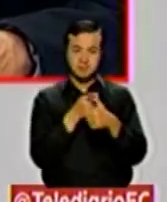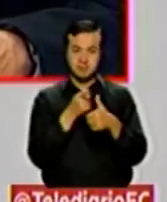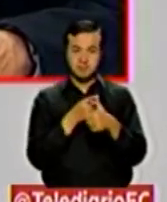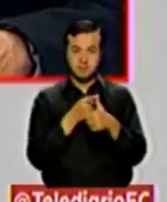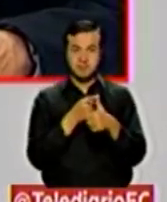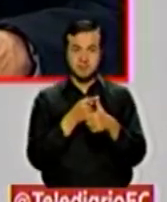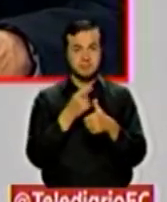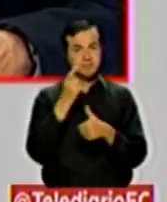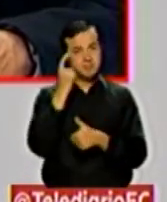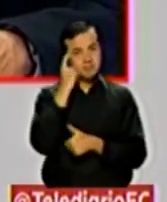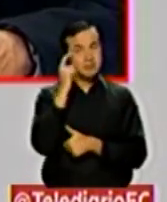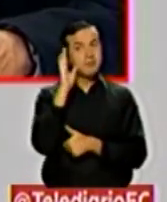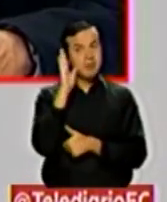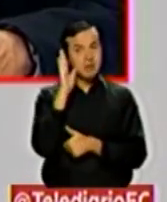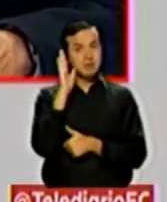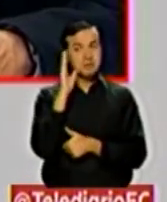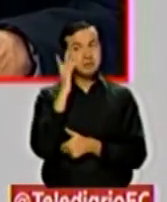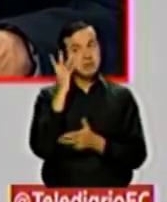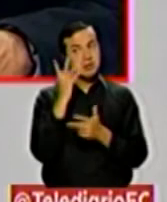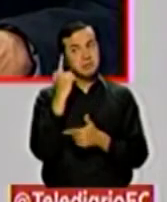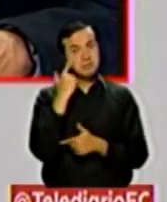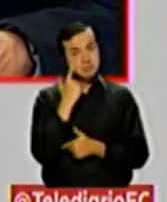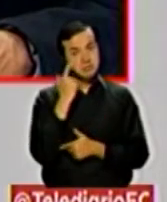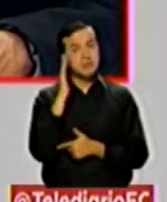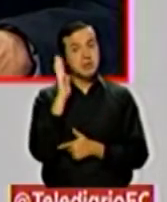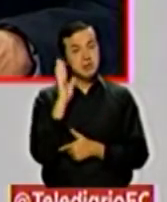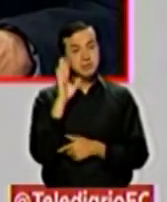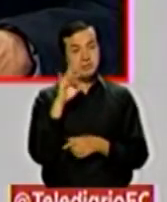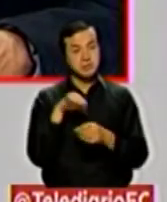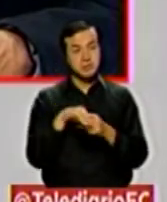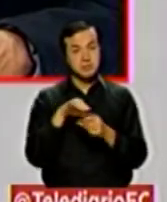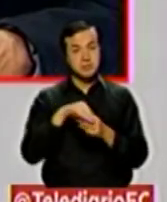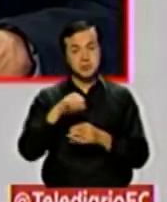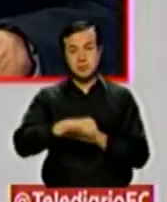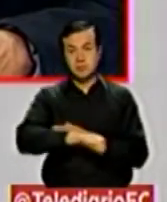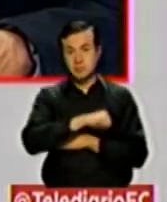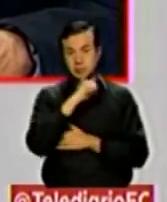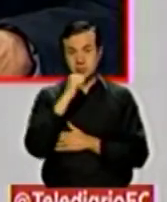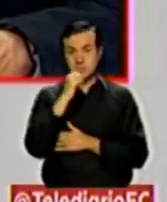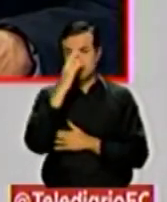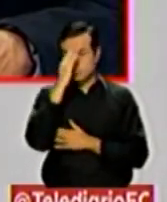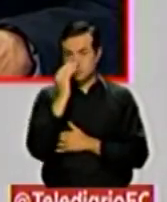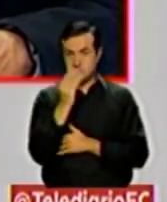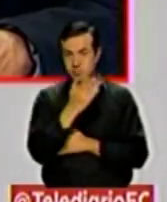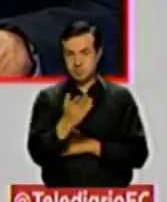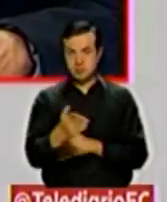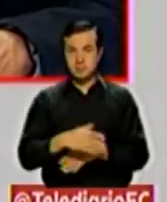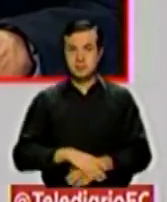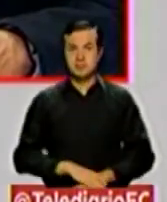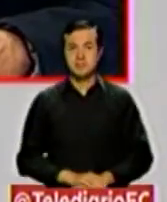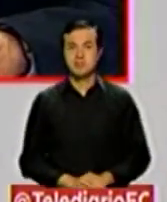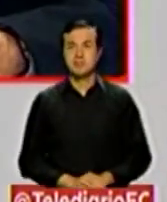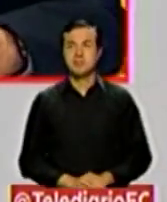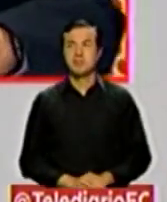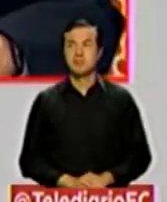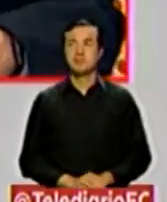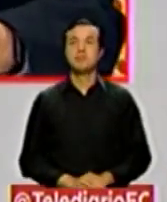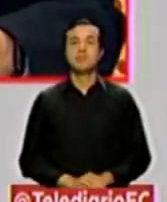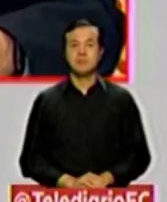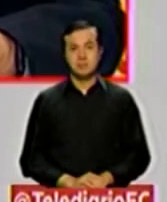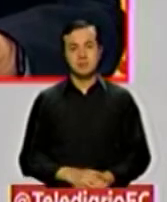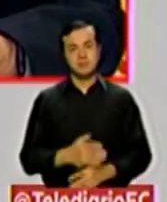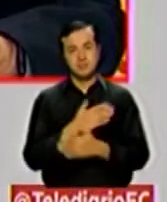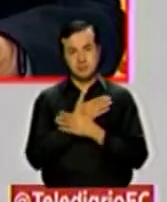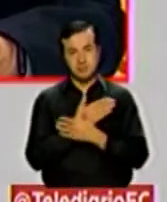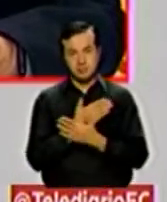que parece el que con mayores posibilidades se acerca a ocupar este cargo. Buenos días. A ver, en primer lugar, mi saludo